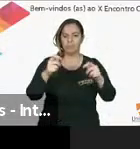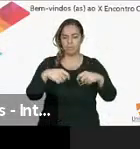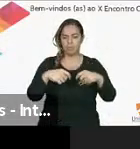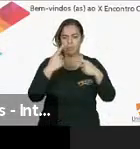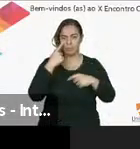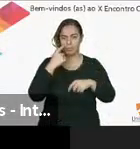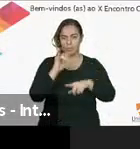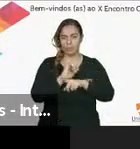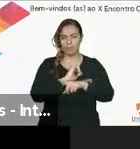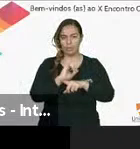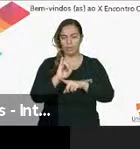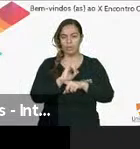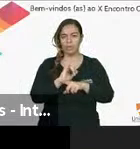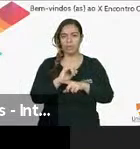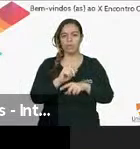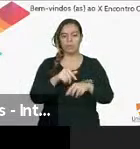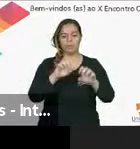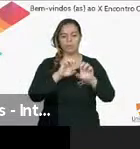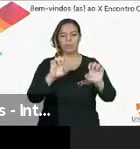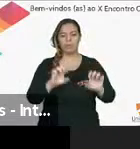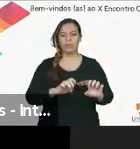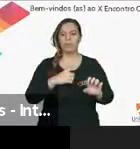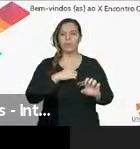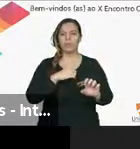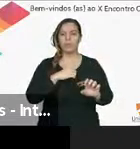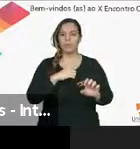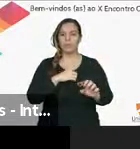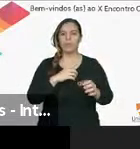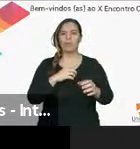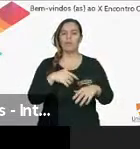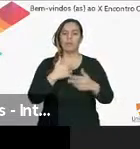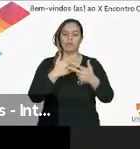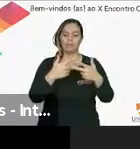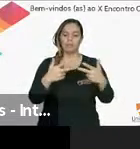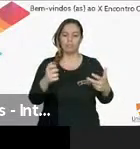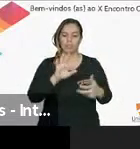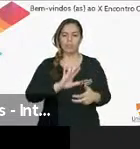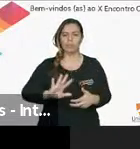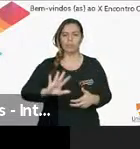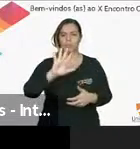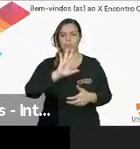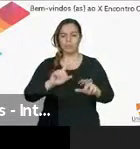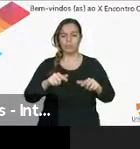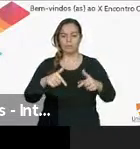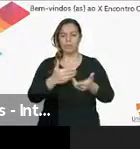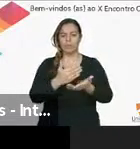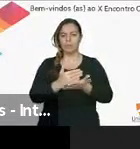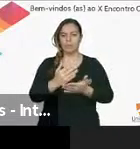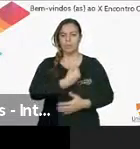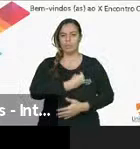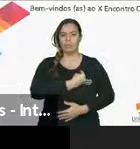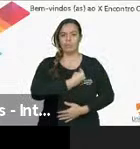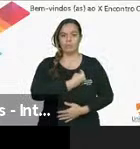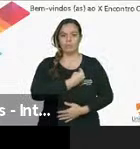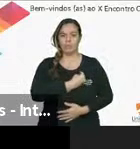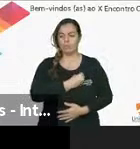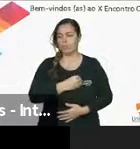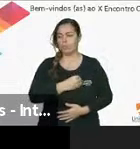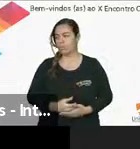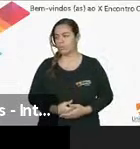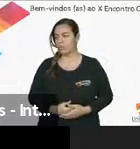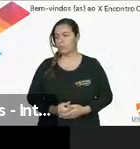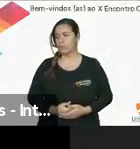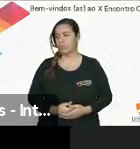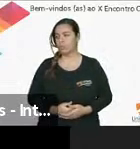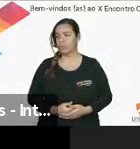una deriva estructural. Y aquí que tengo este organismo en el instante inicial de su existencia, un huevo. Y está